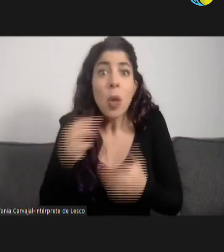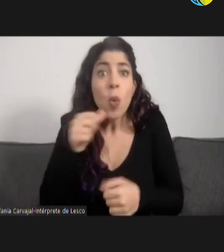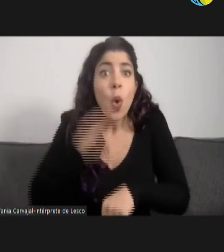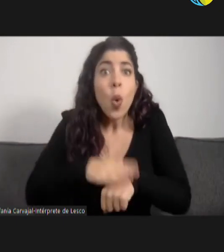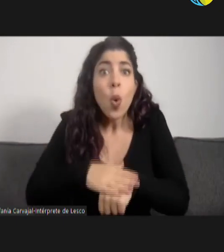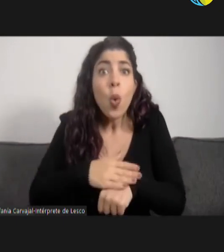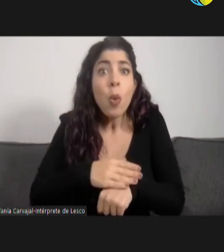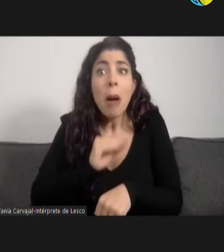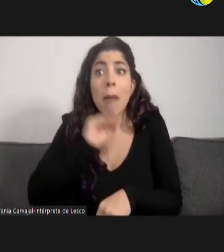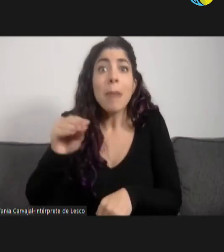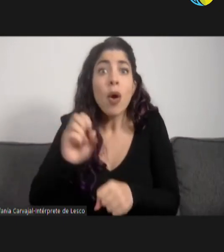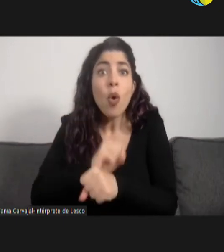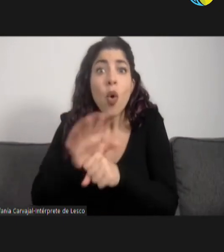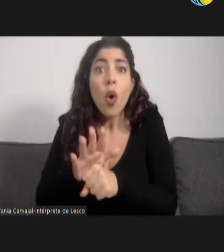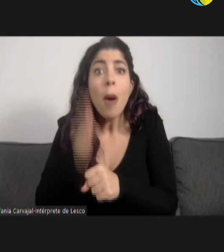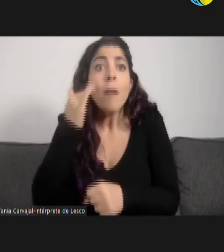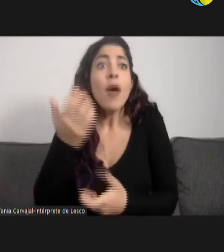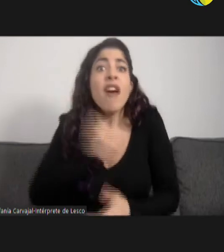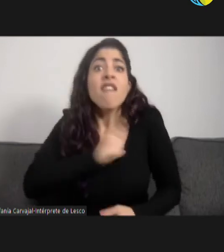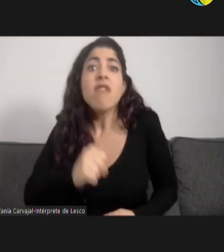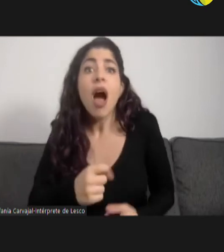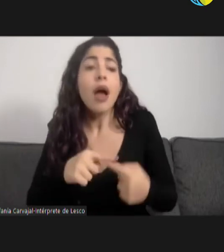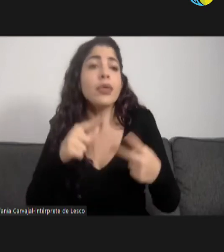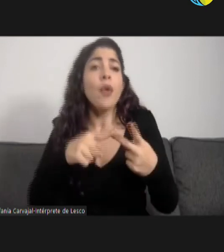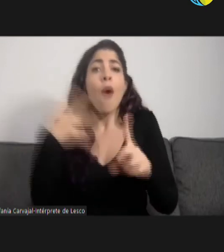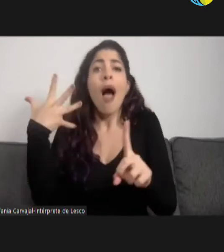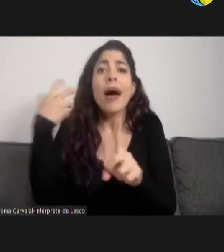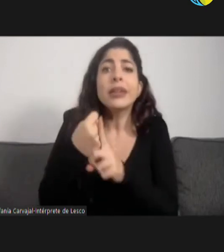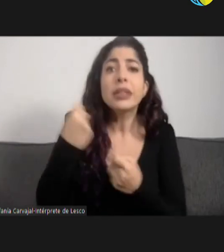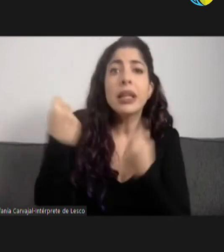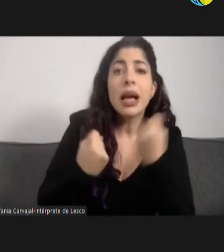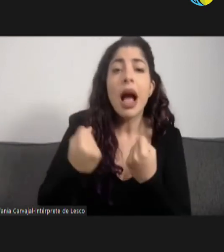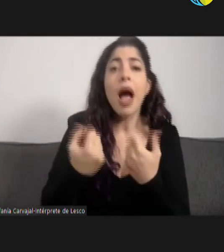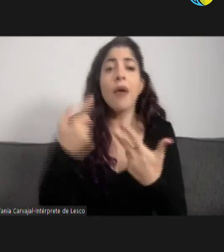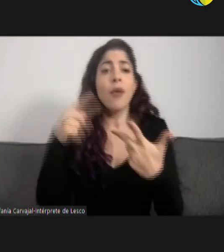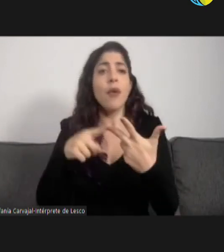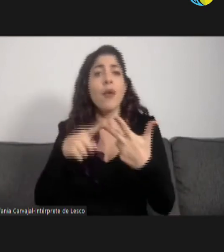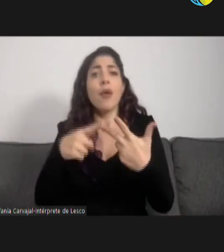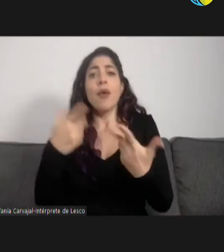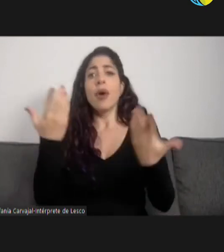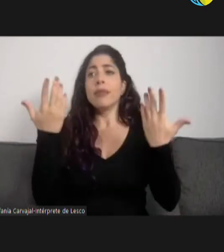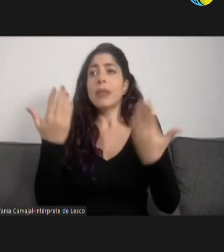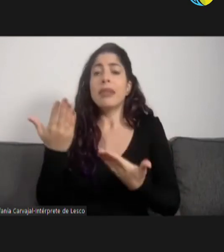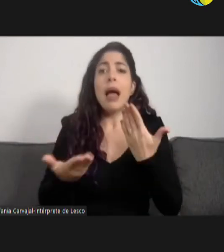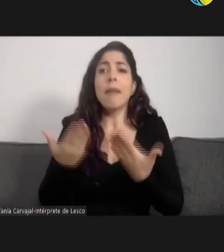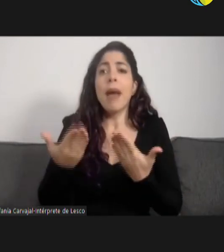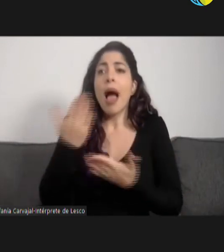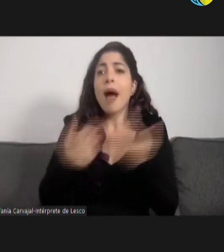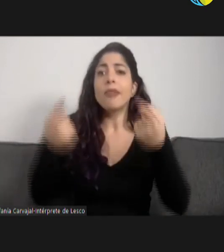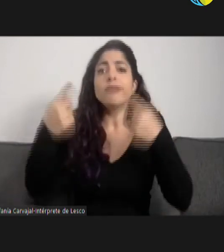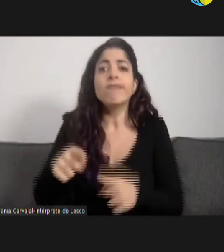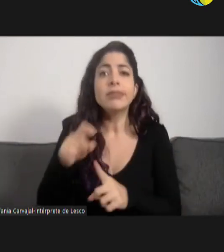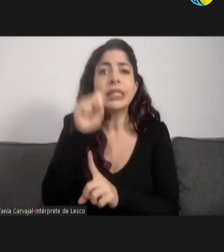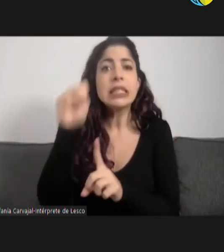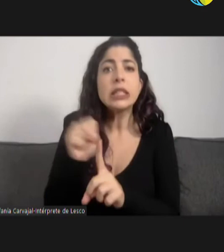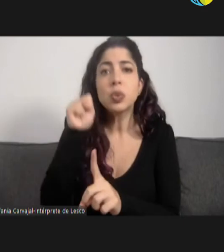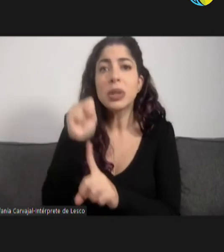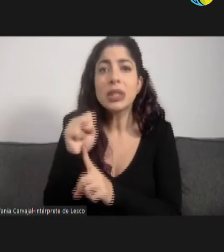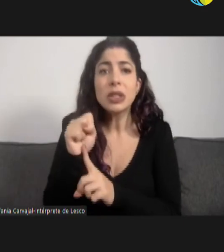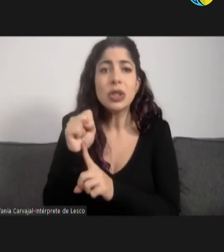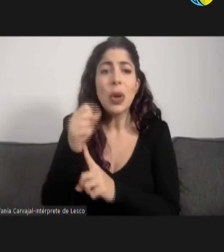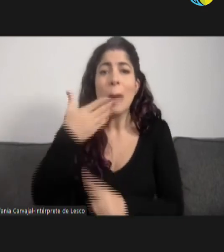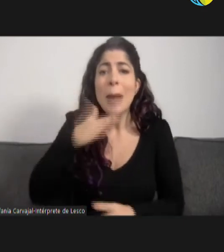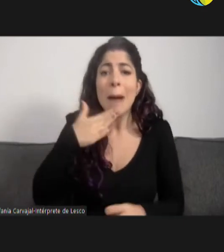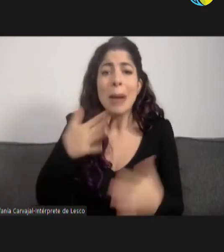expuesto al COVID porque van a tener un infarto, porque van a tener un accidente automovilístico, porque se van a ver envueltos en una situación grave de